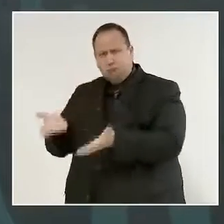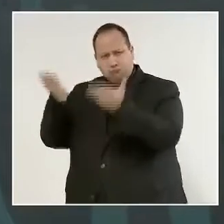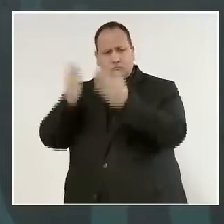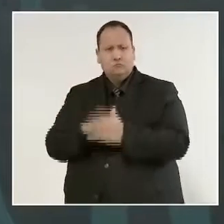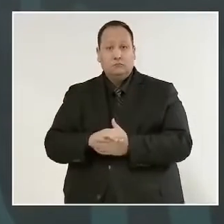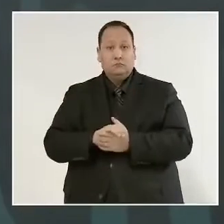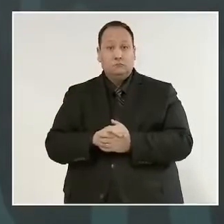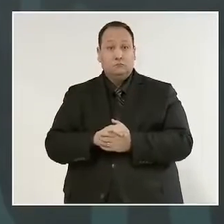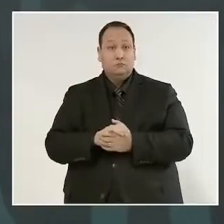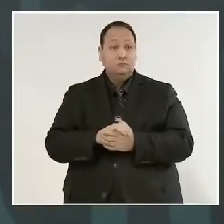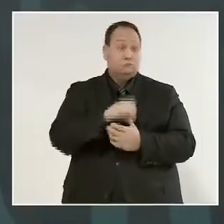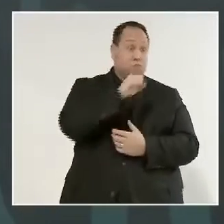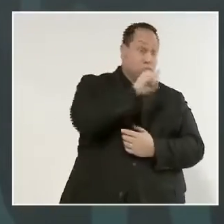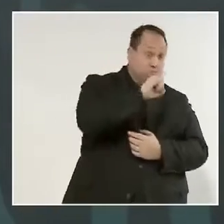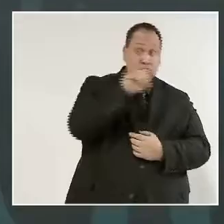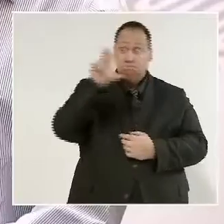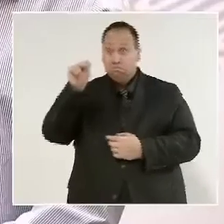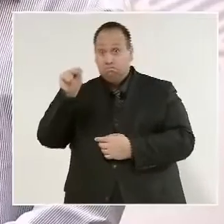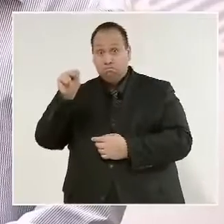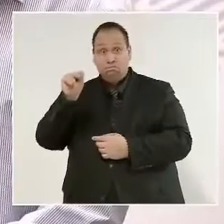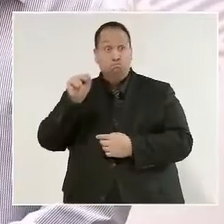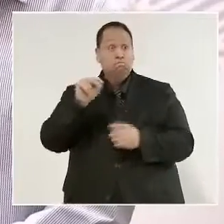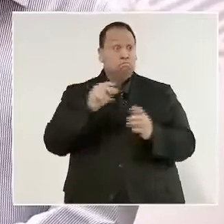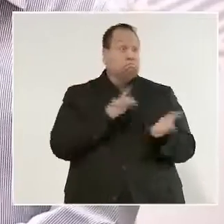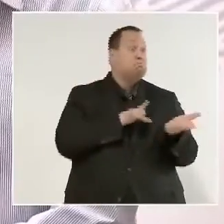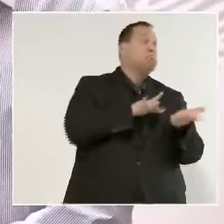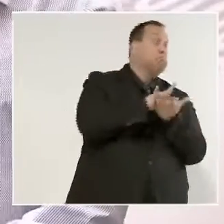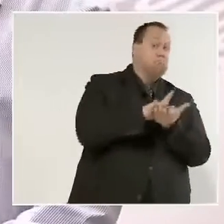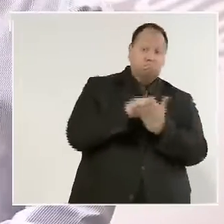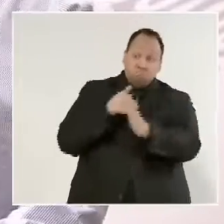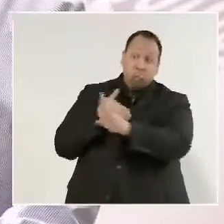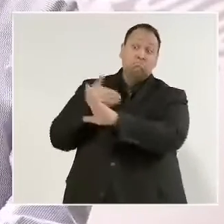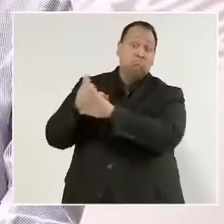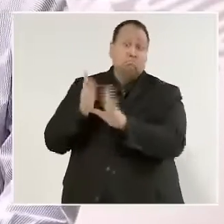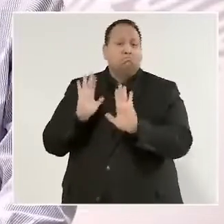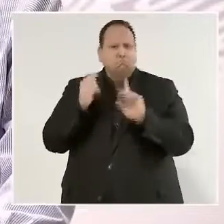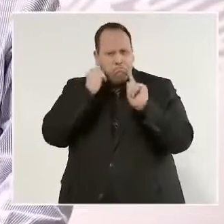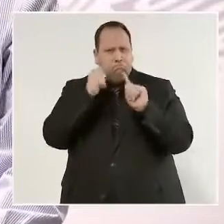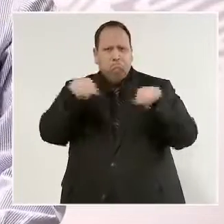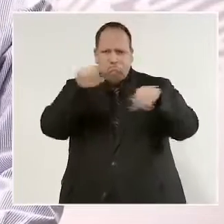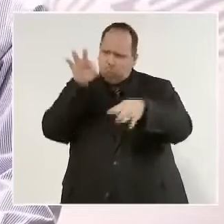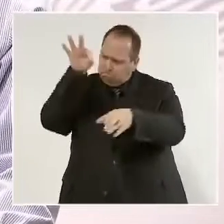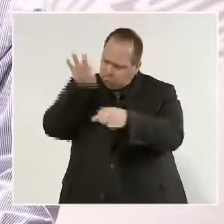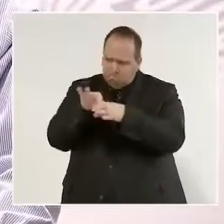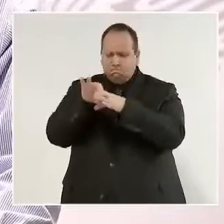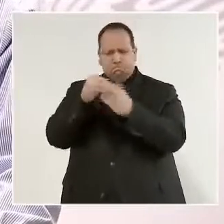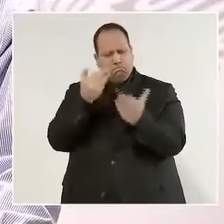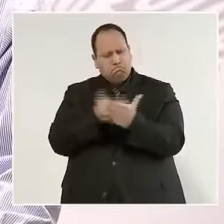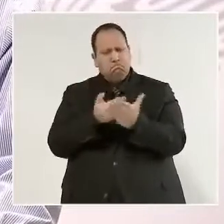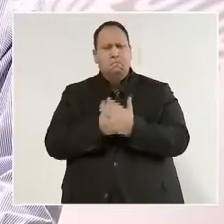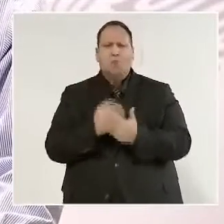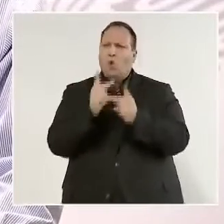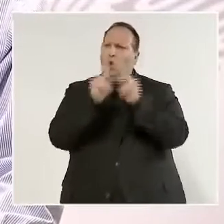a favor o en contra, pero que todos participemos para dejar